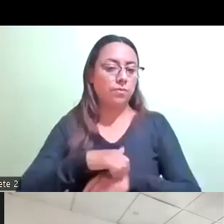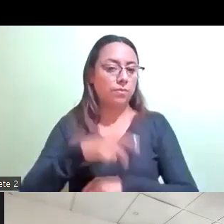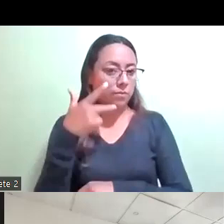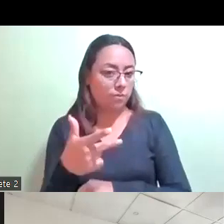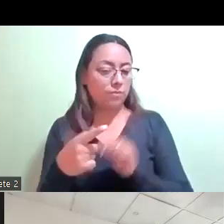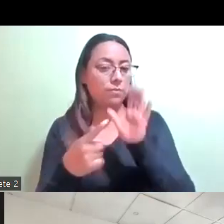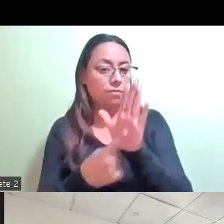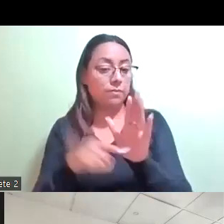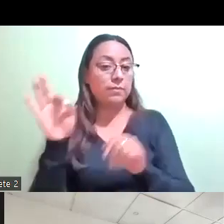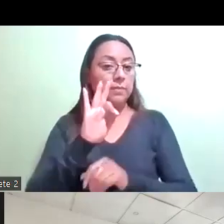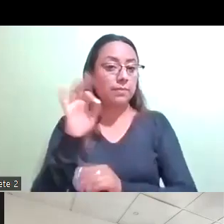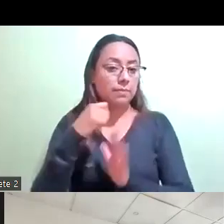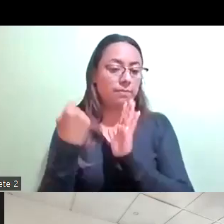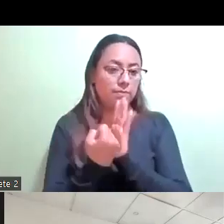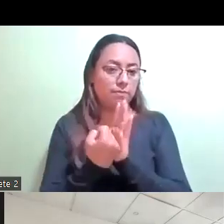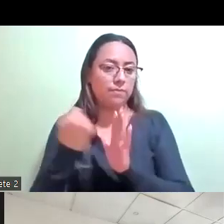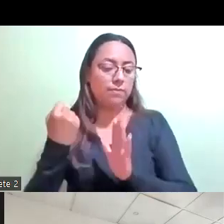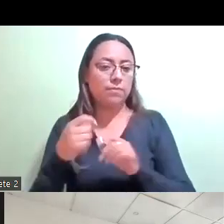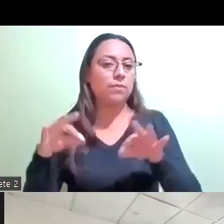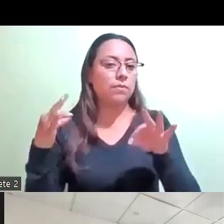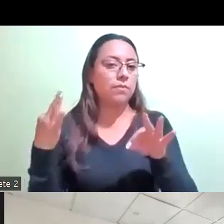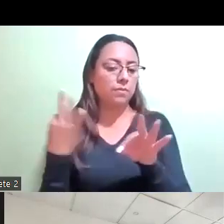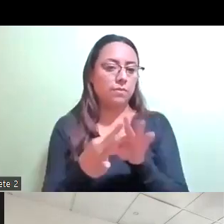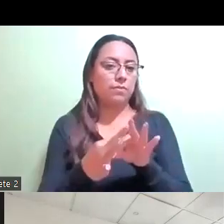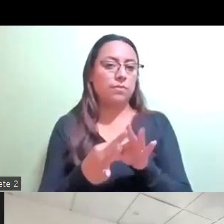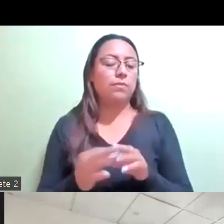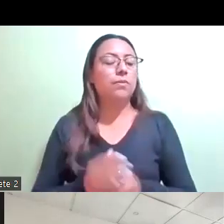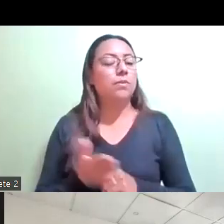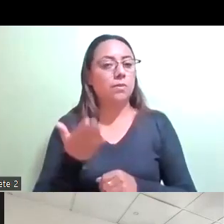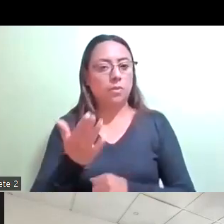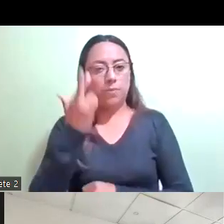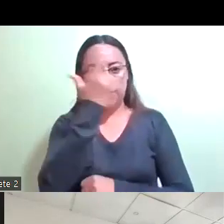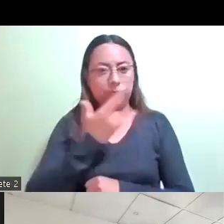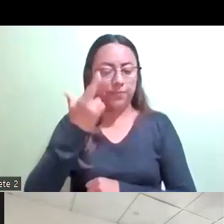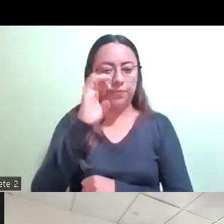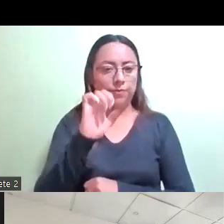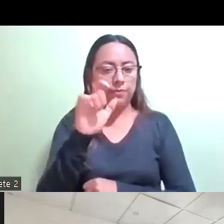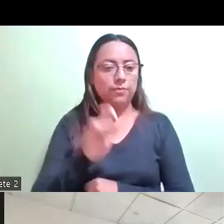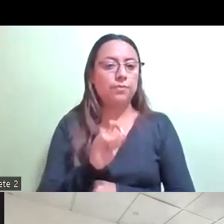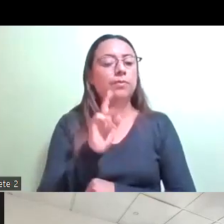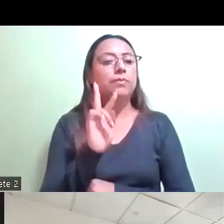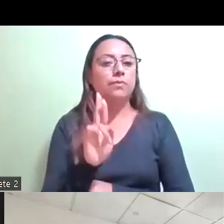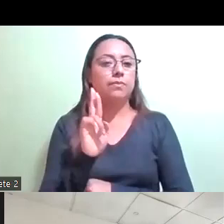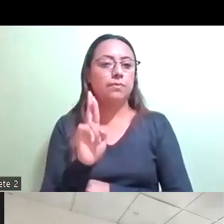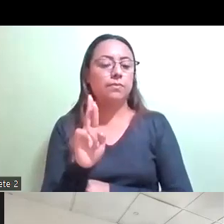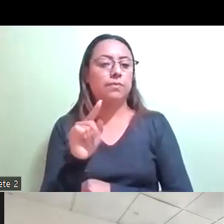caso aprobación al cumplimiento de la resolución del recurso de revisión del expediente